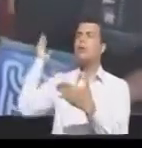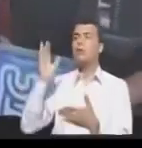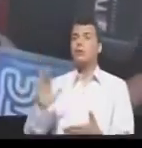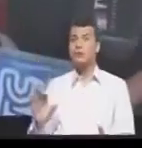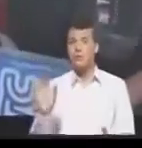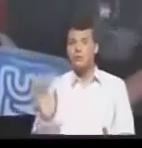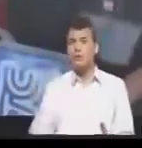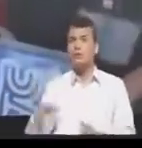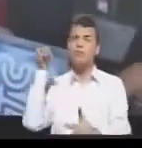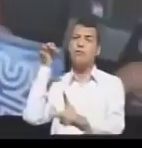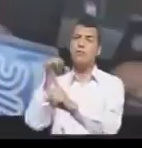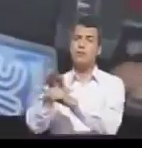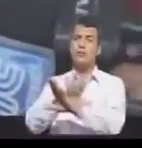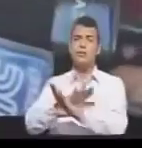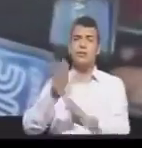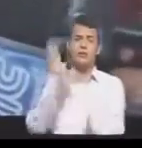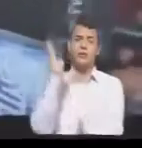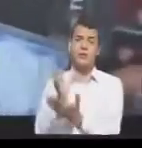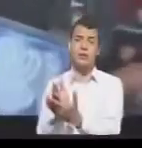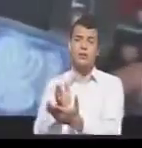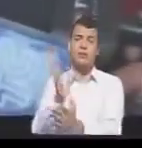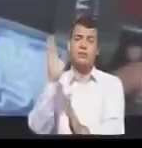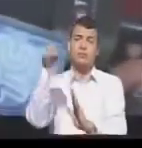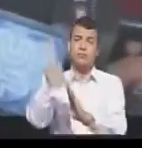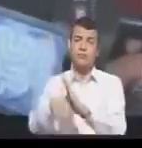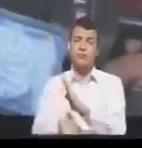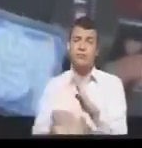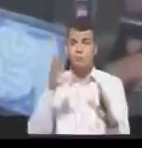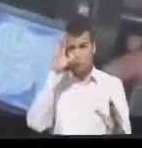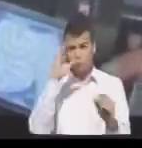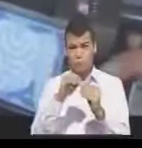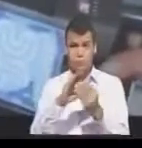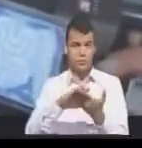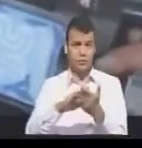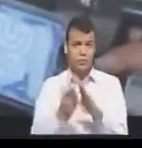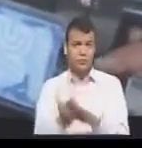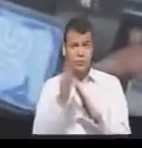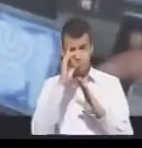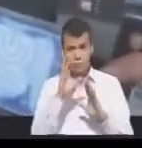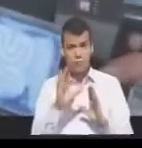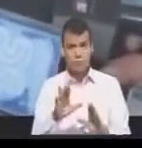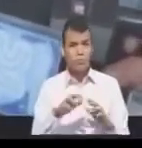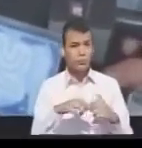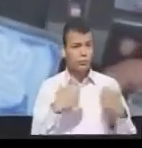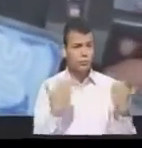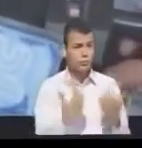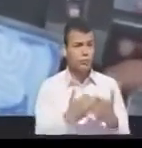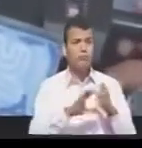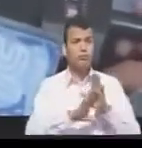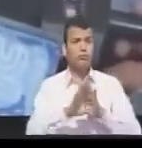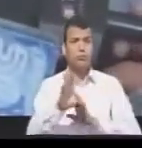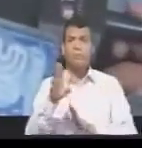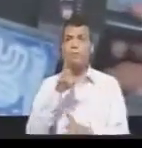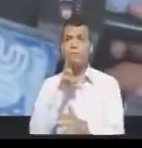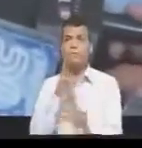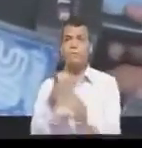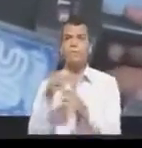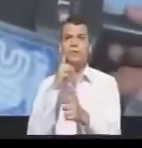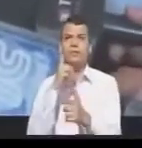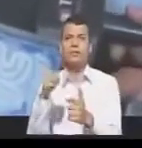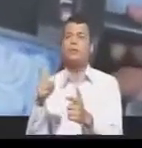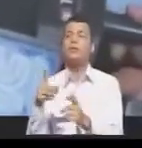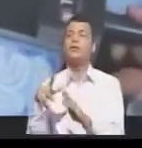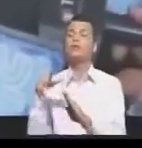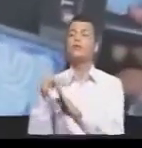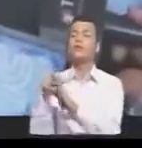haga trizas, como viven diciendo, los acuerdos de paz. Entonces, si la mesa avanza, le queda más difícil hacerle trizas